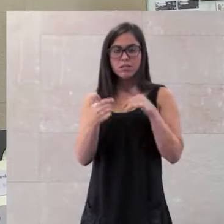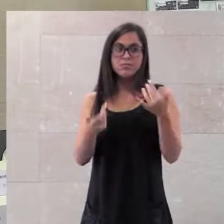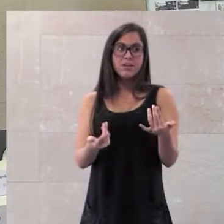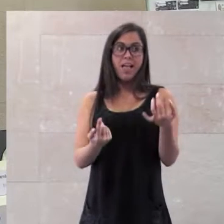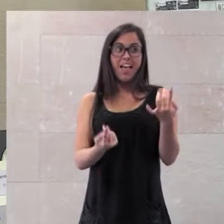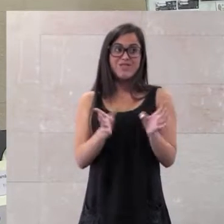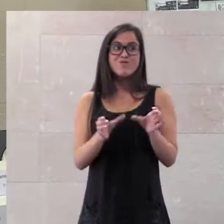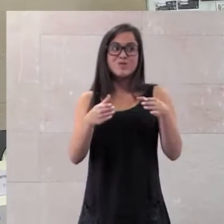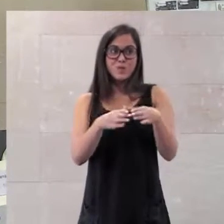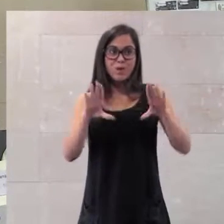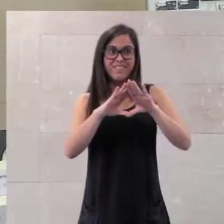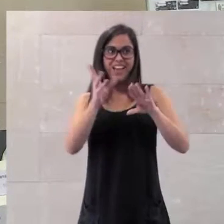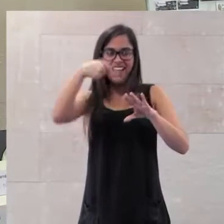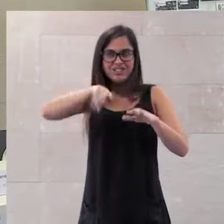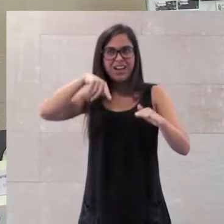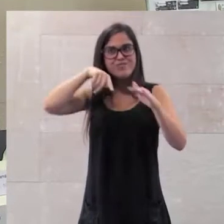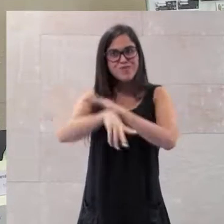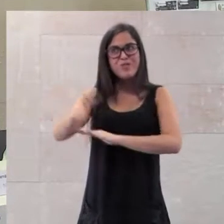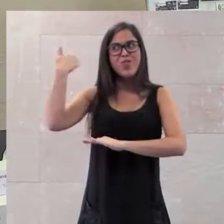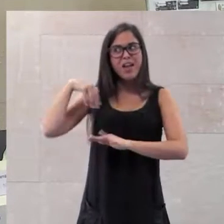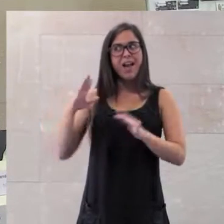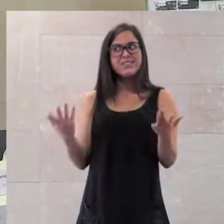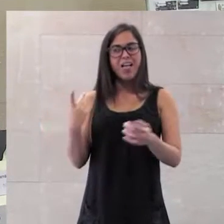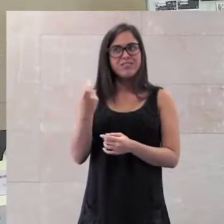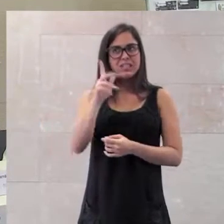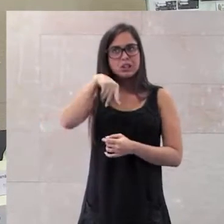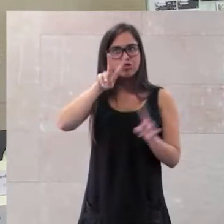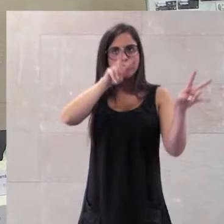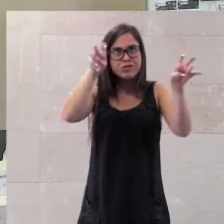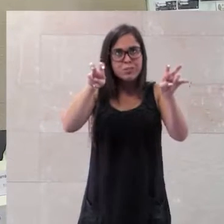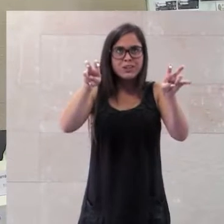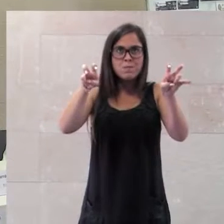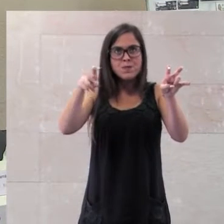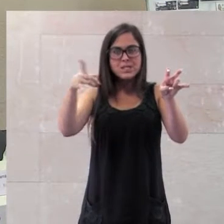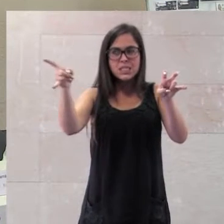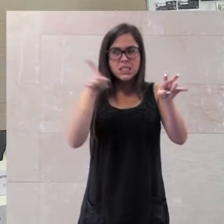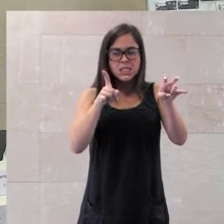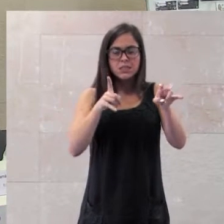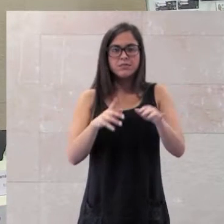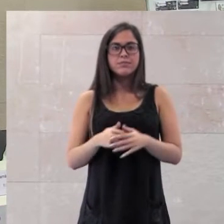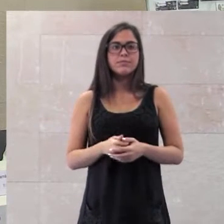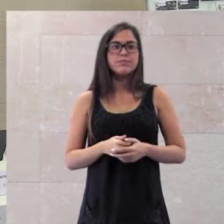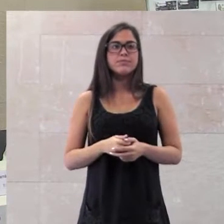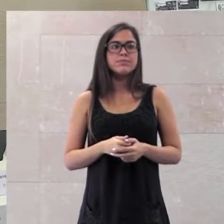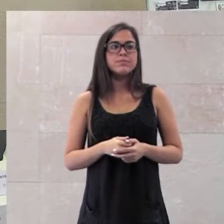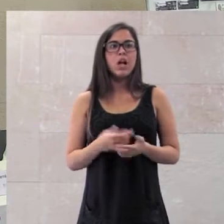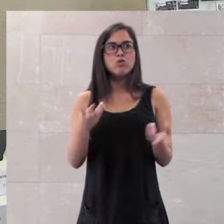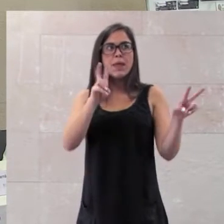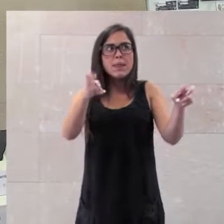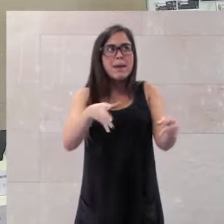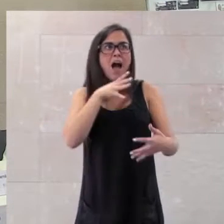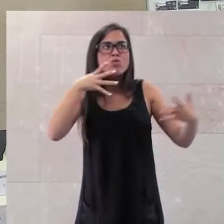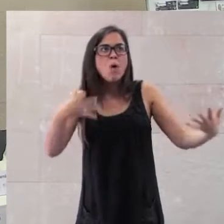otras cosas ya profundizadas y les interesa más temas que todavía están en debate,